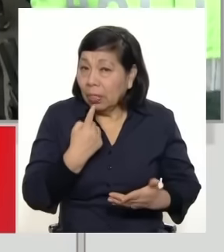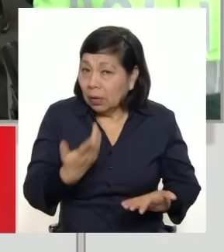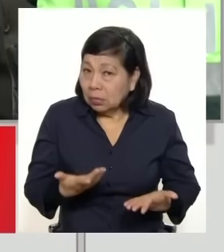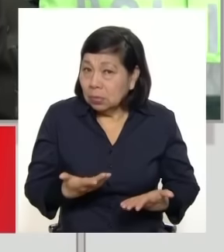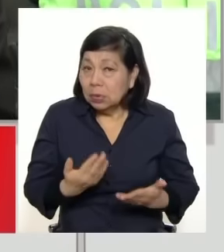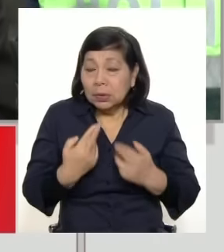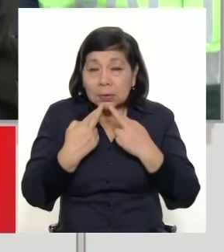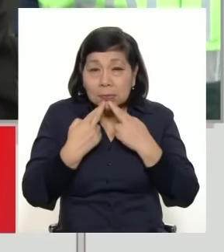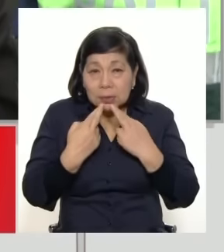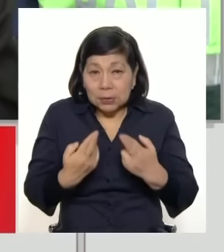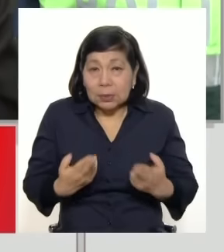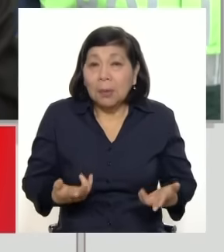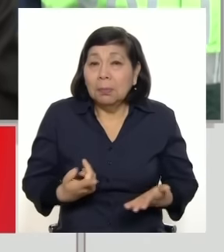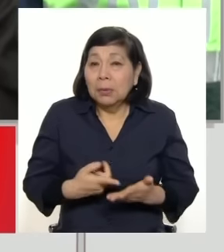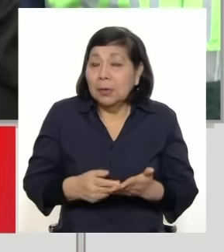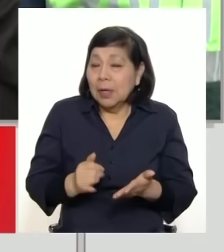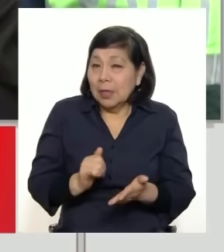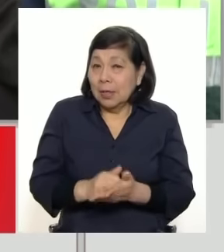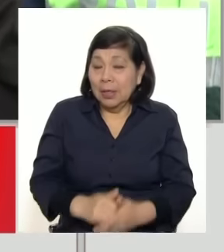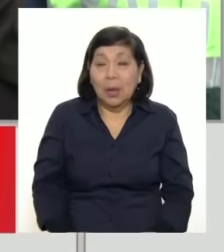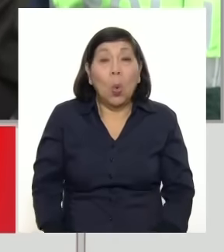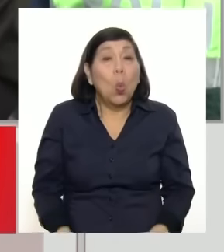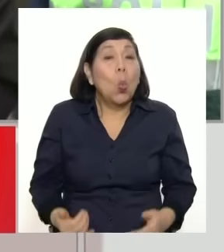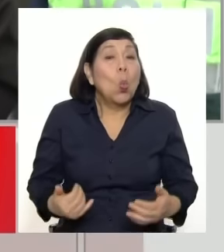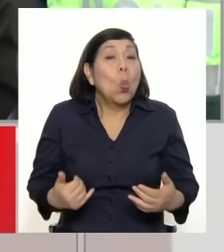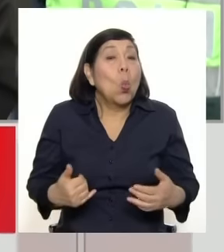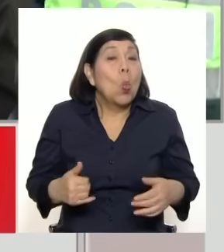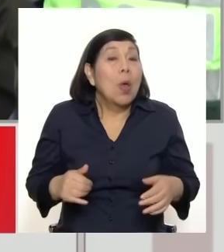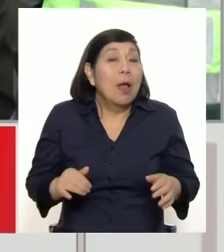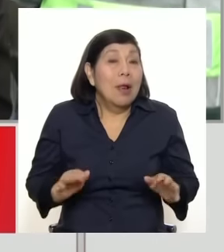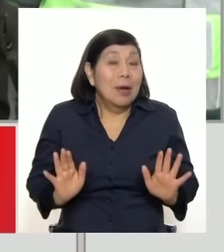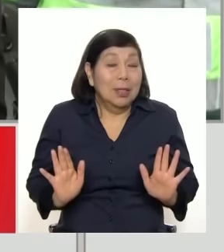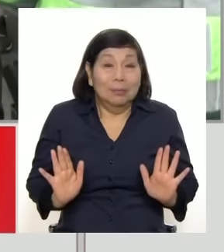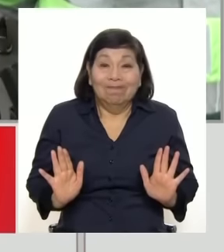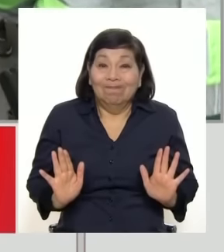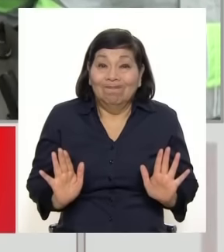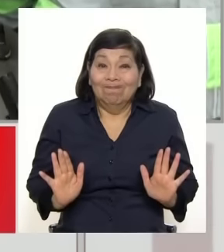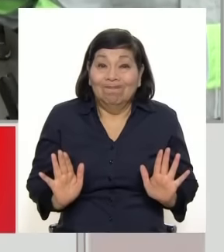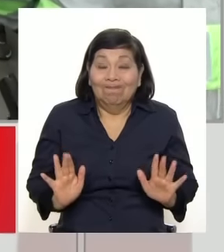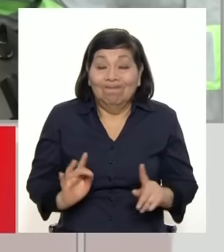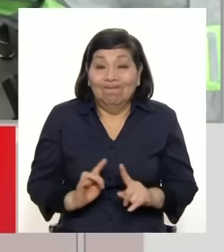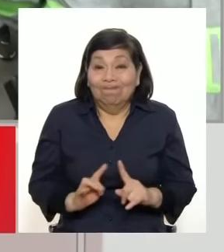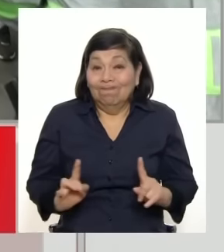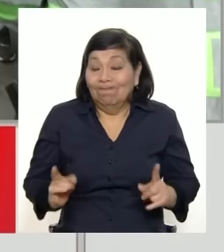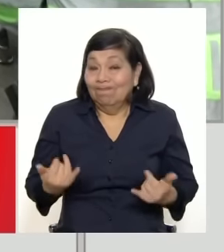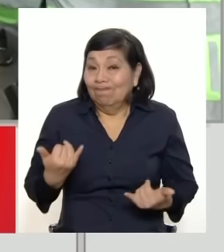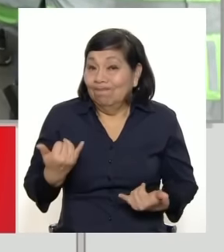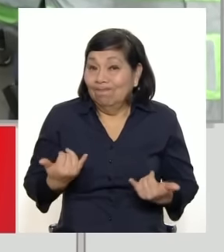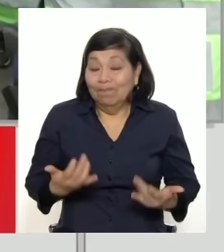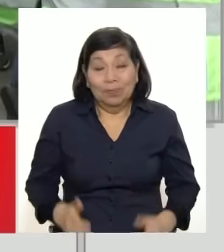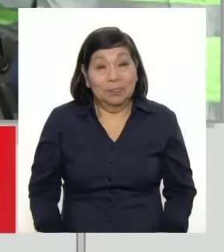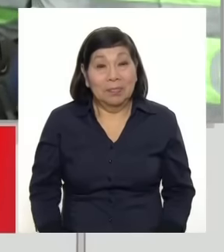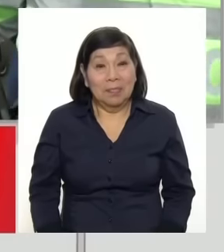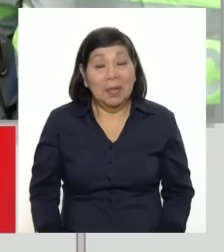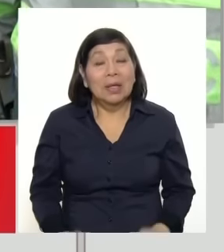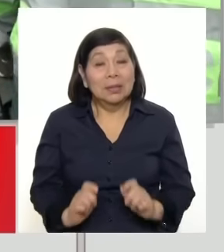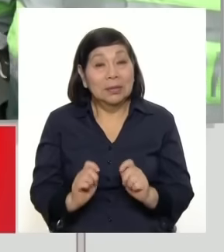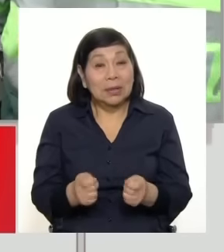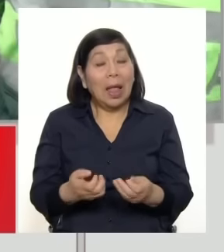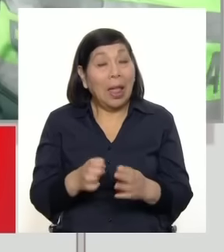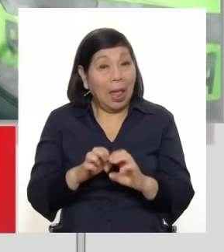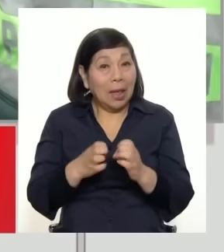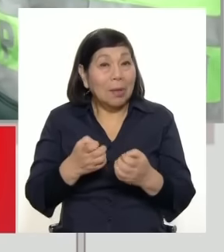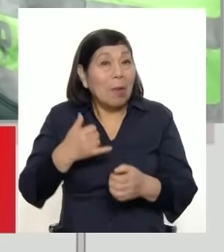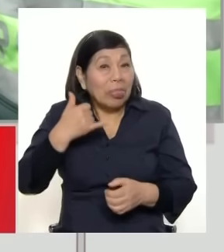una recomendación, ¿no? Porque cualquier tipo de estas intenciones de facilitar estos